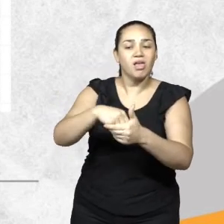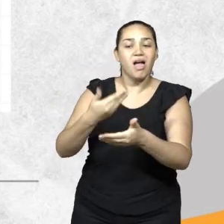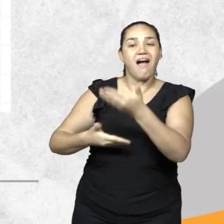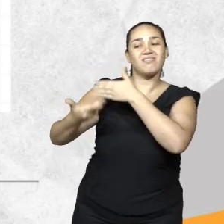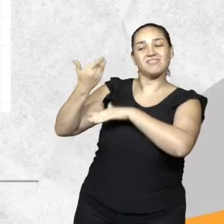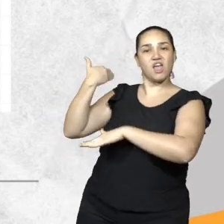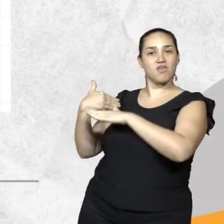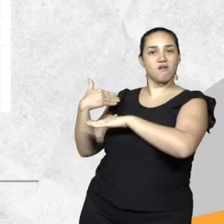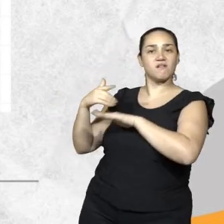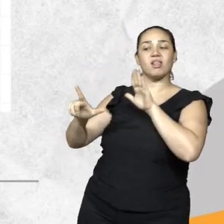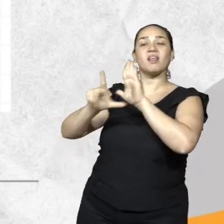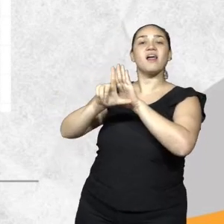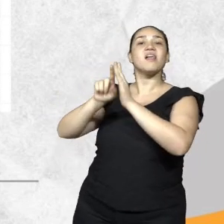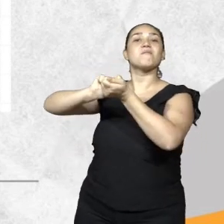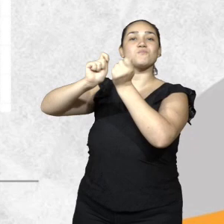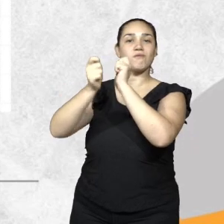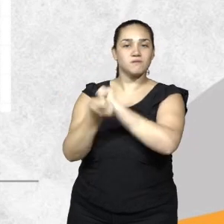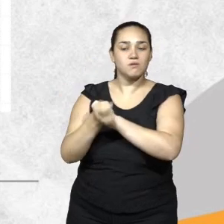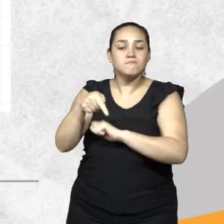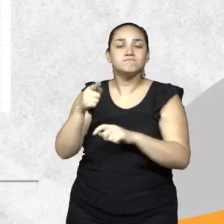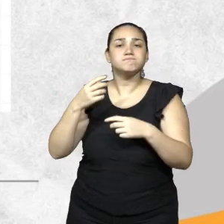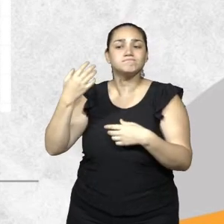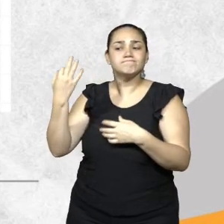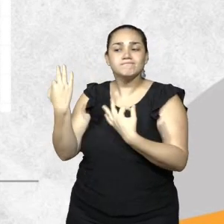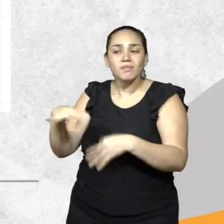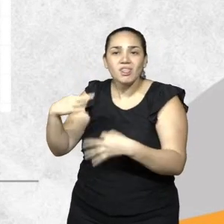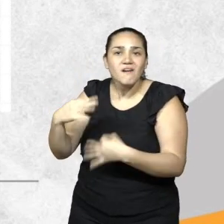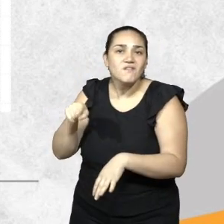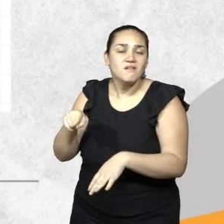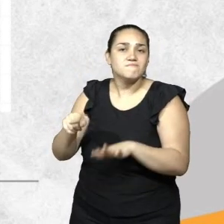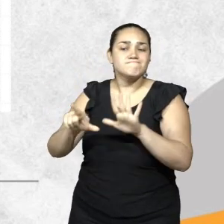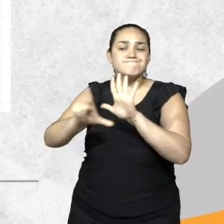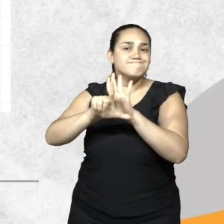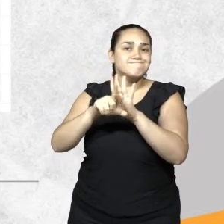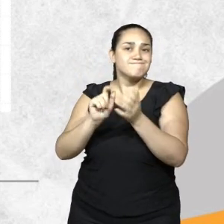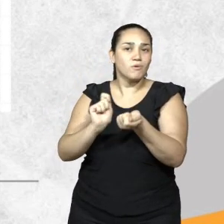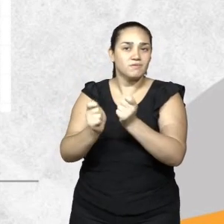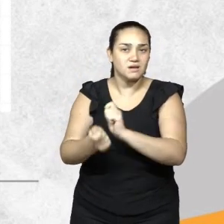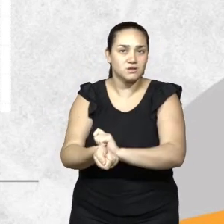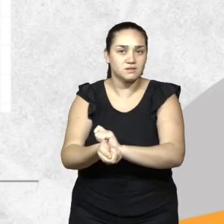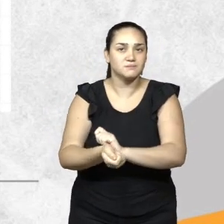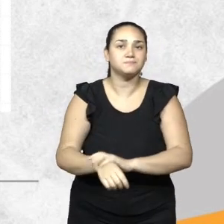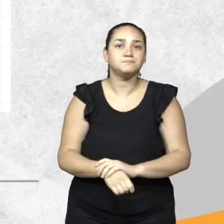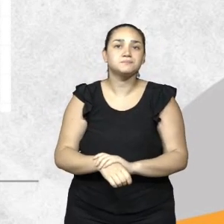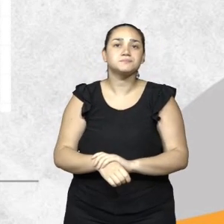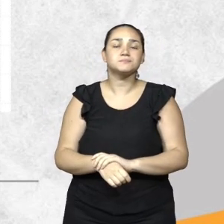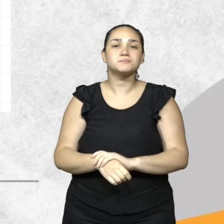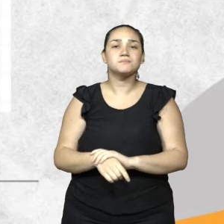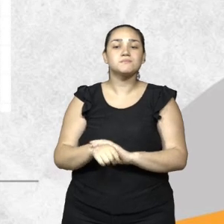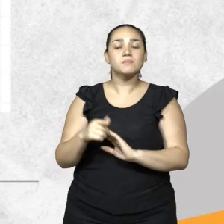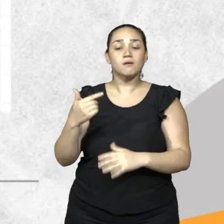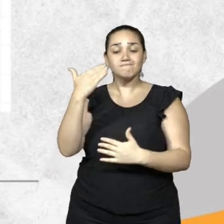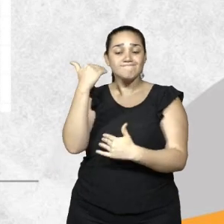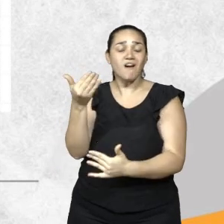a la modificación de la ley que exige nuevas condiciones. Vean que ahí está como muy claro, ¿verdad?, este tema. Frente al